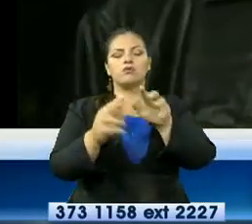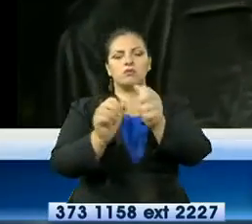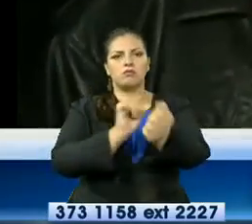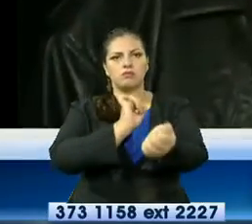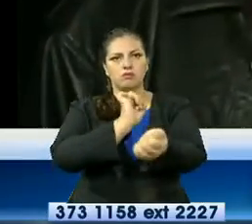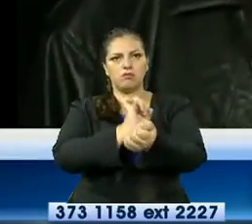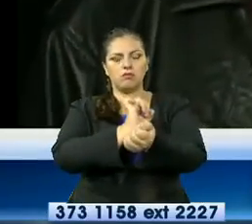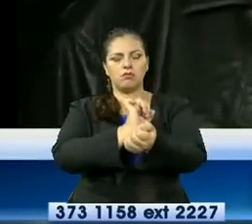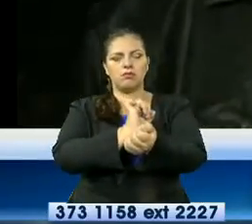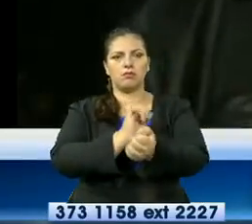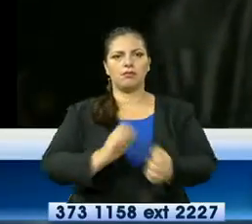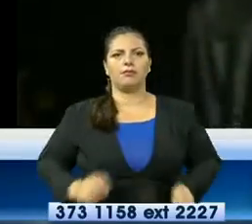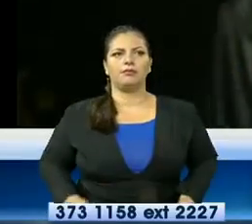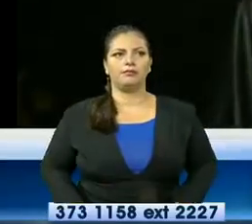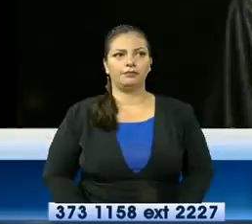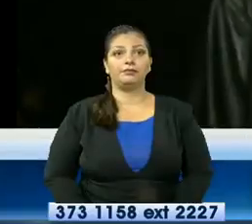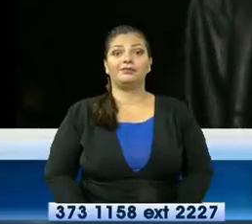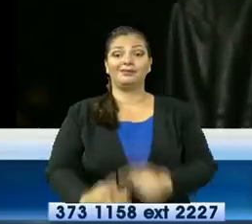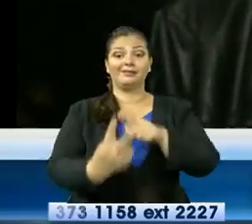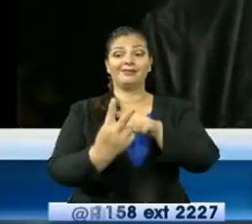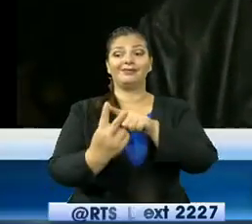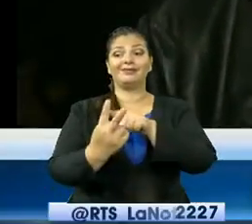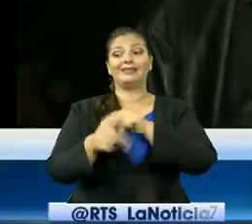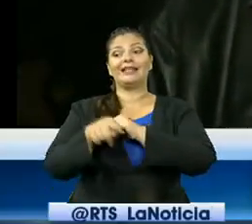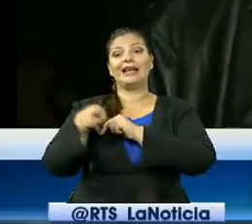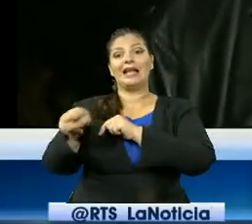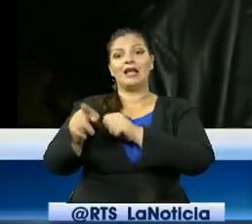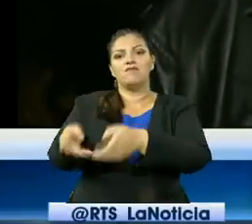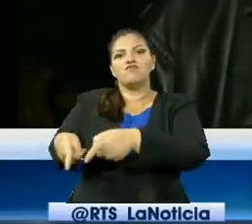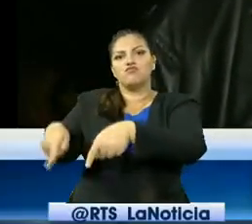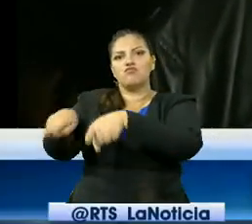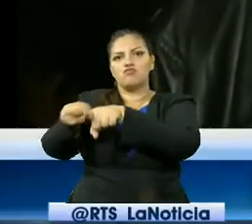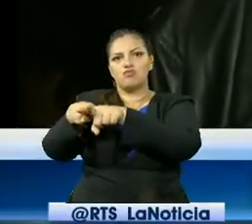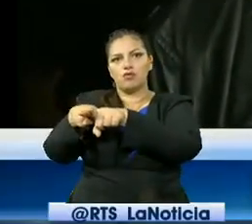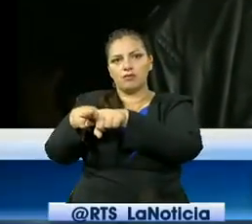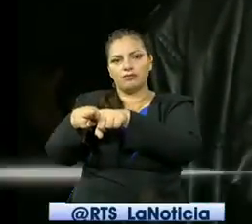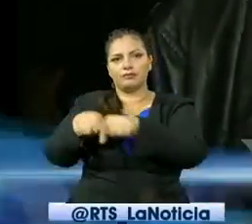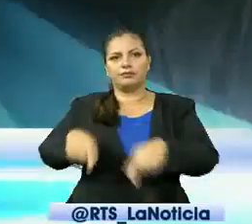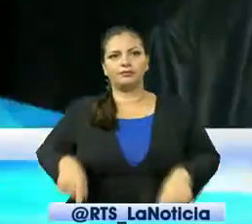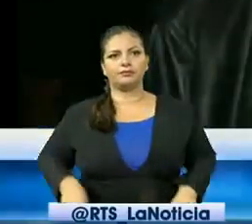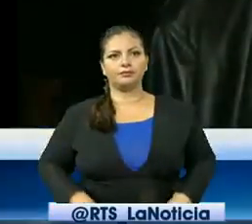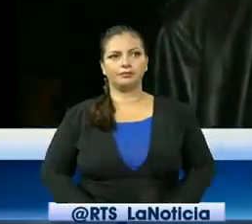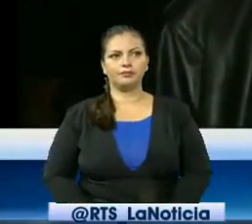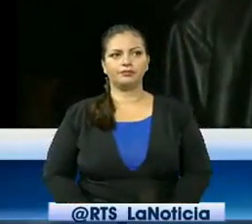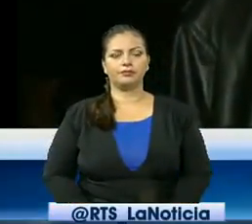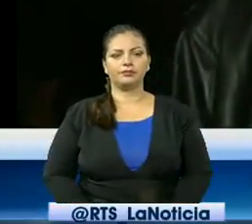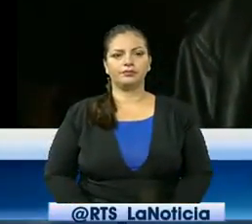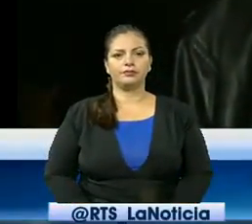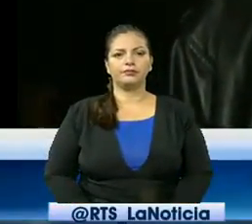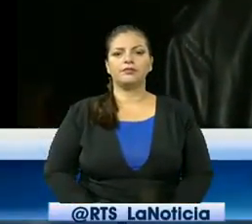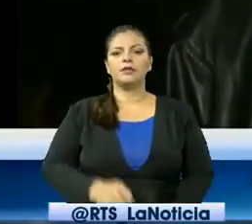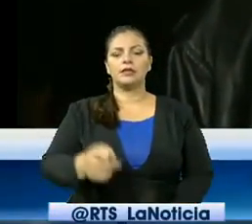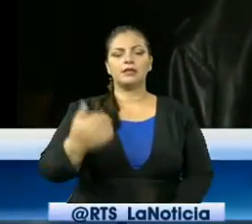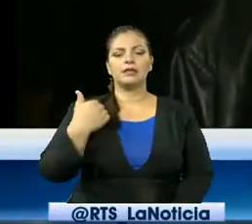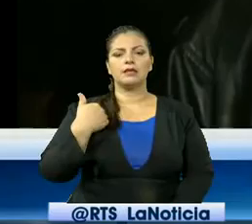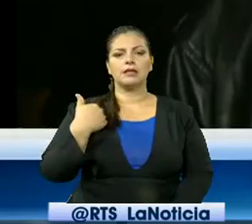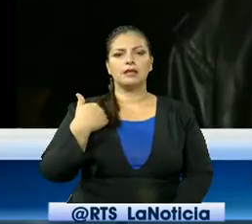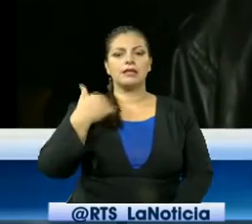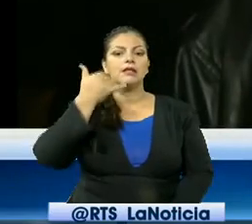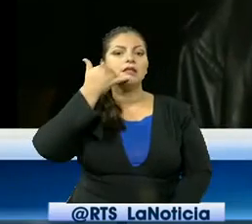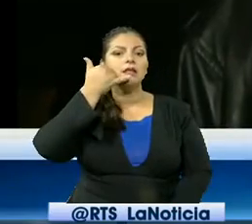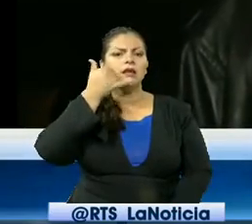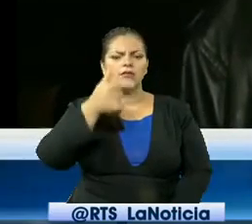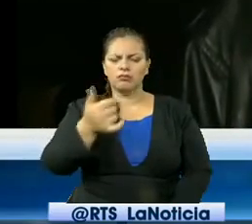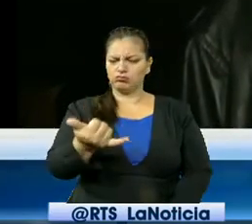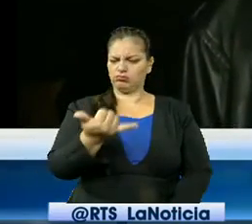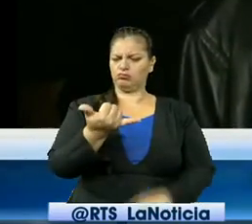andaba con esta persona de sexo femenino y también hay un teléfono que es propiedad del difunto, la